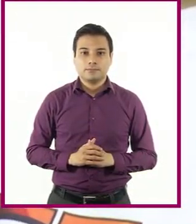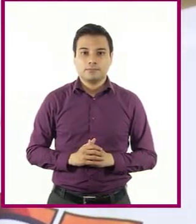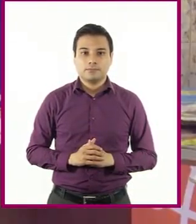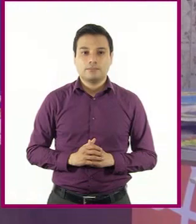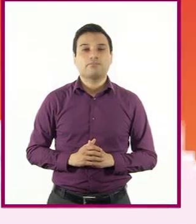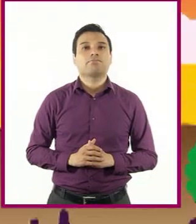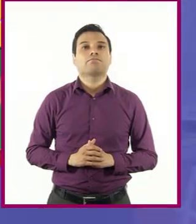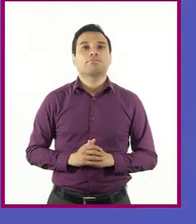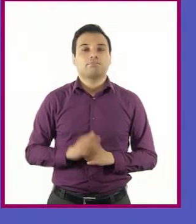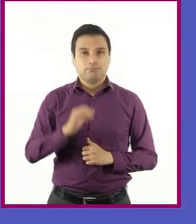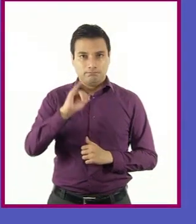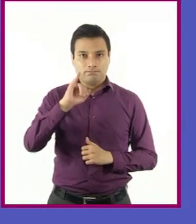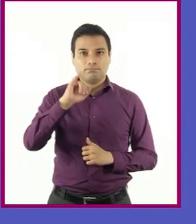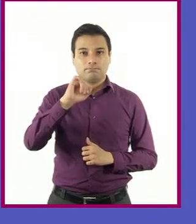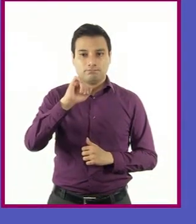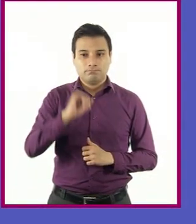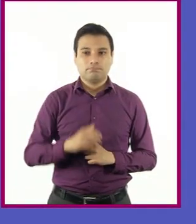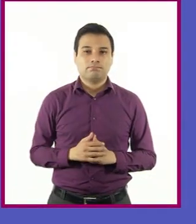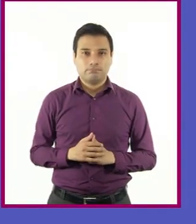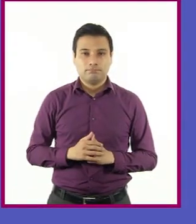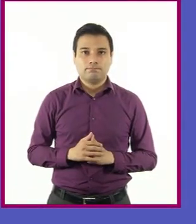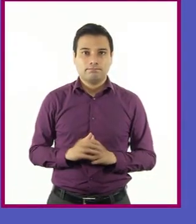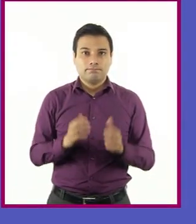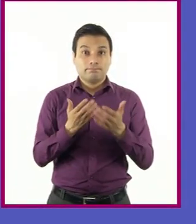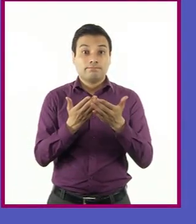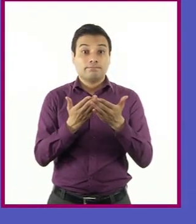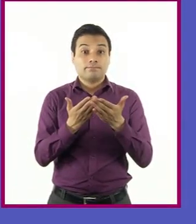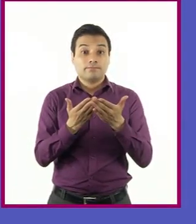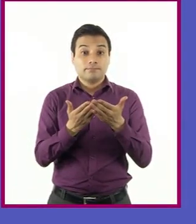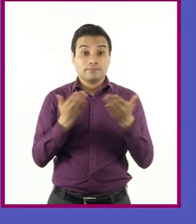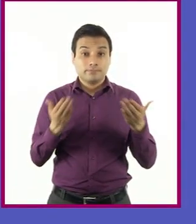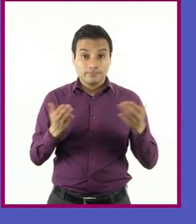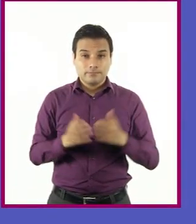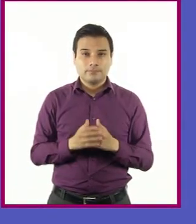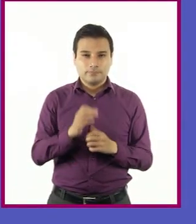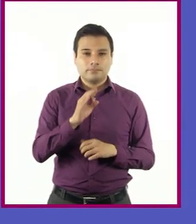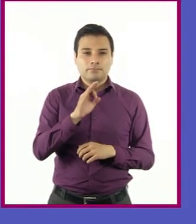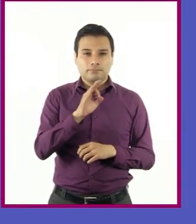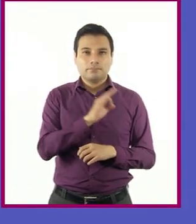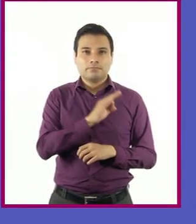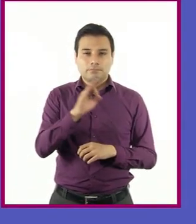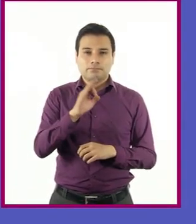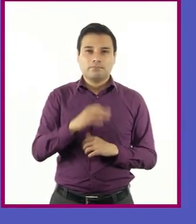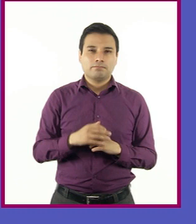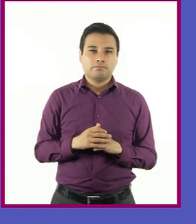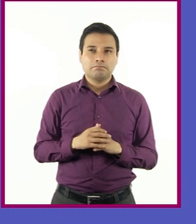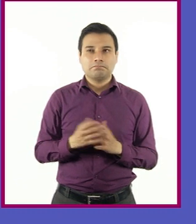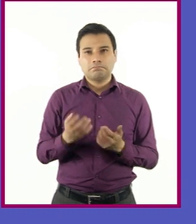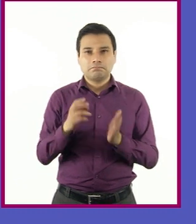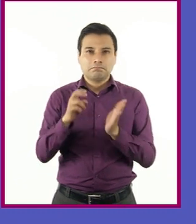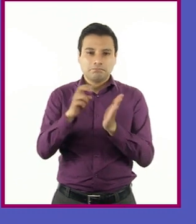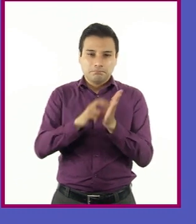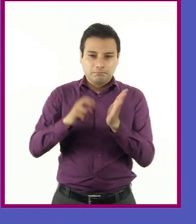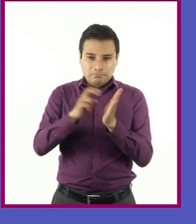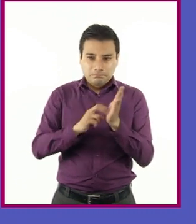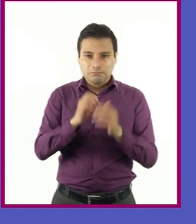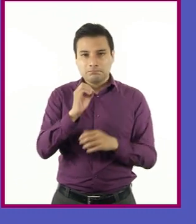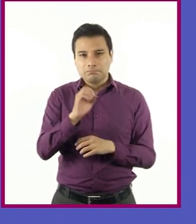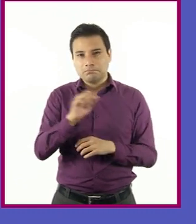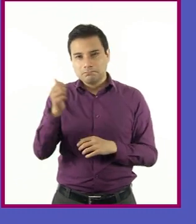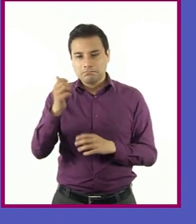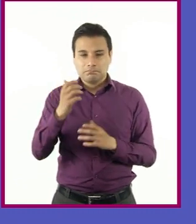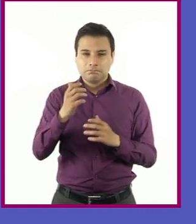Cierto. Así tenemos la facilidad de hacer las modificaciones necesarias o elegir entre una versión y